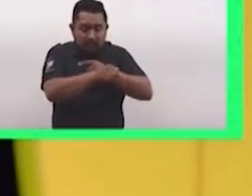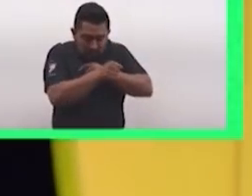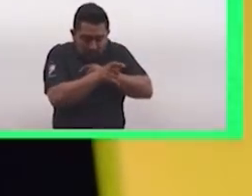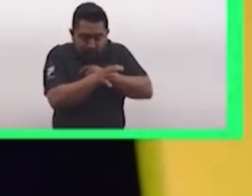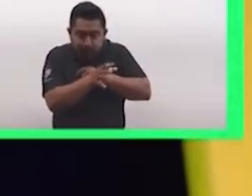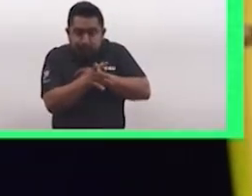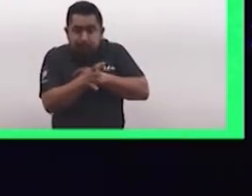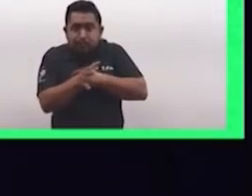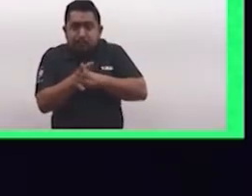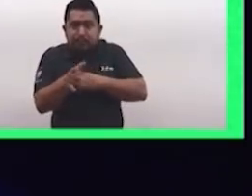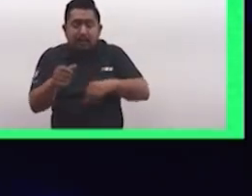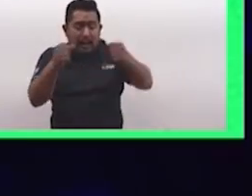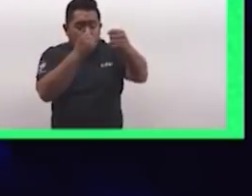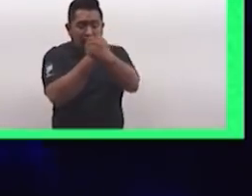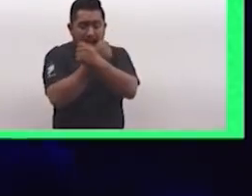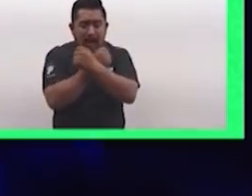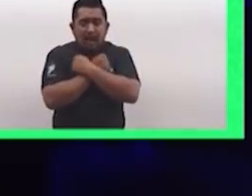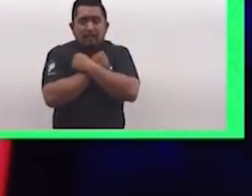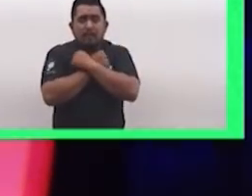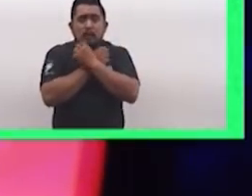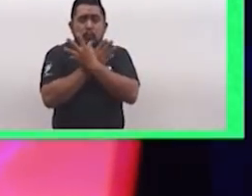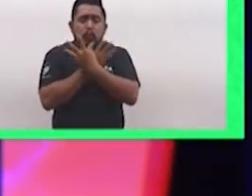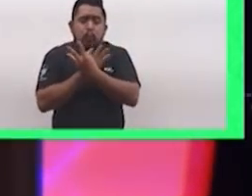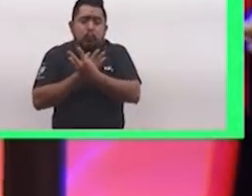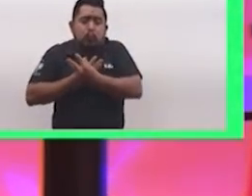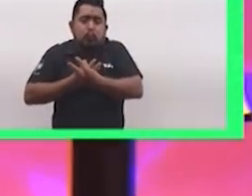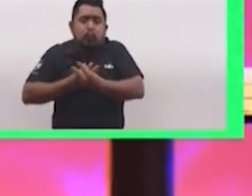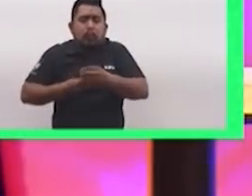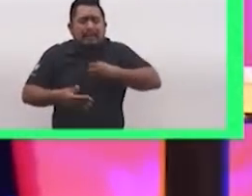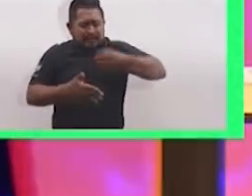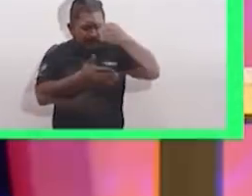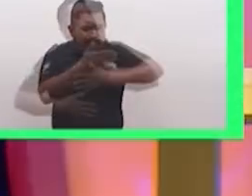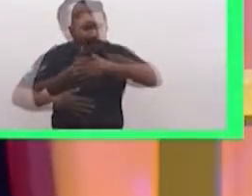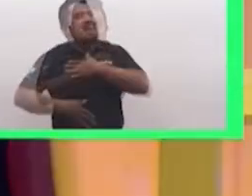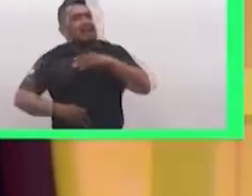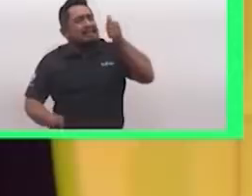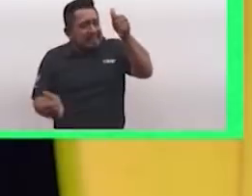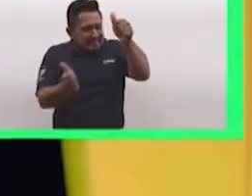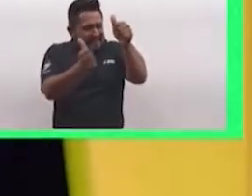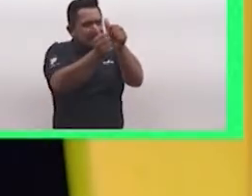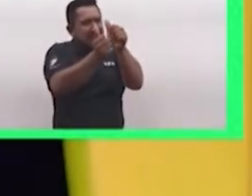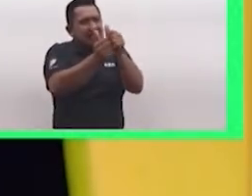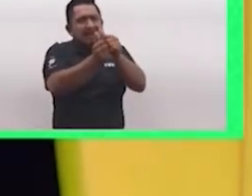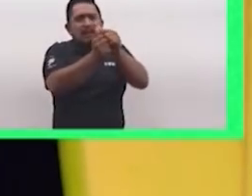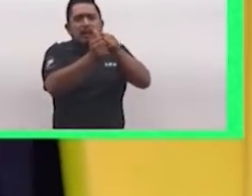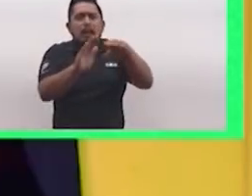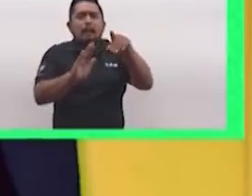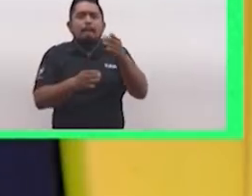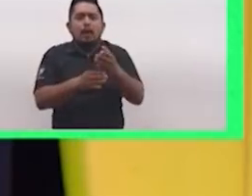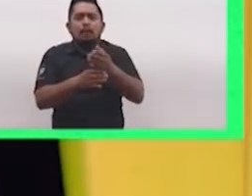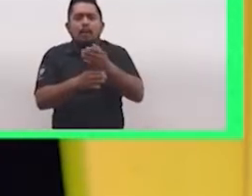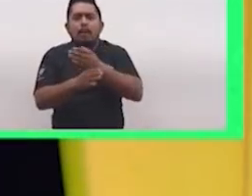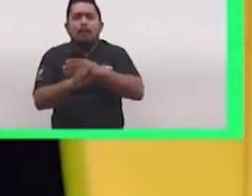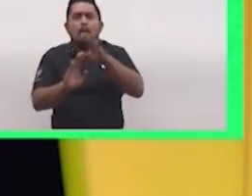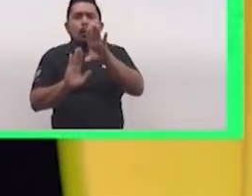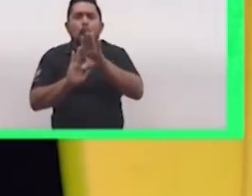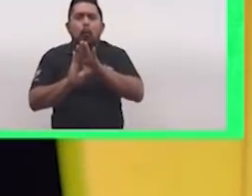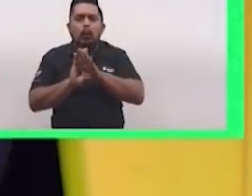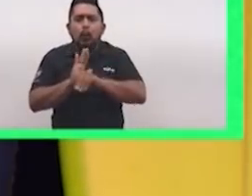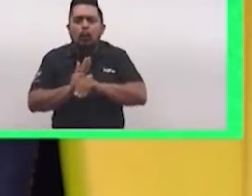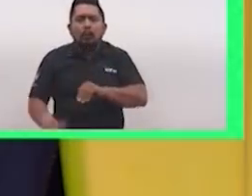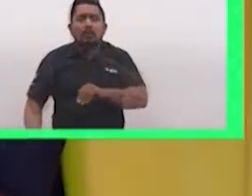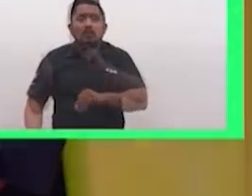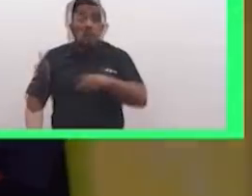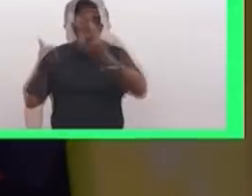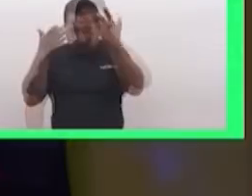pasar ese amor se comienza a secar ya que el esfuerzo por bendecir va disminuyendo y lo mismo nos sucede a muchos en la